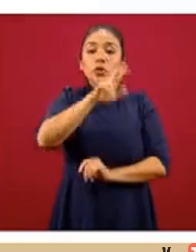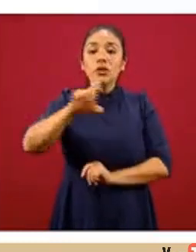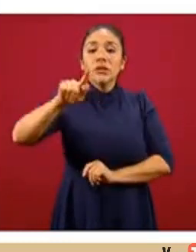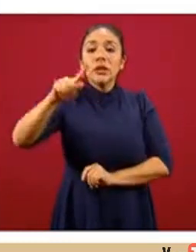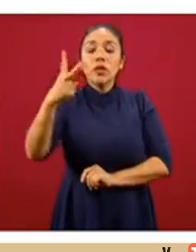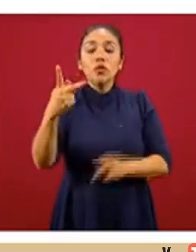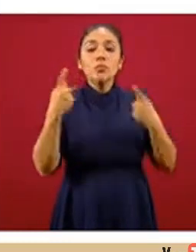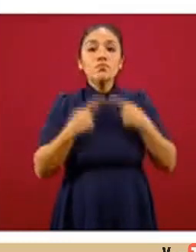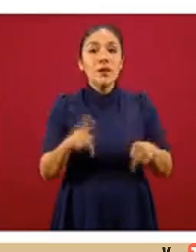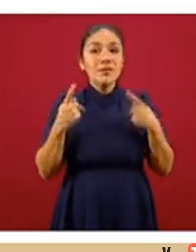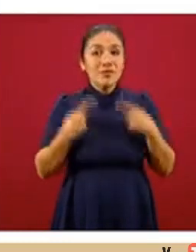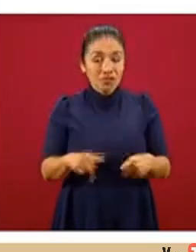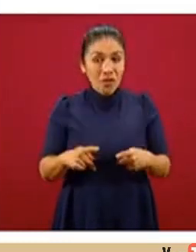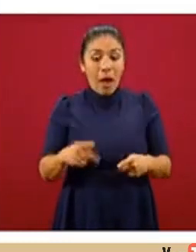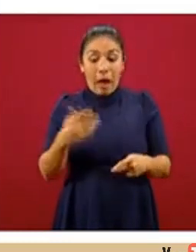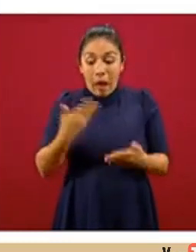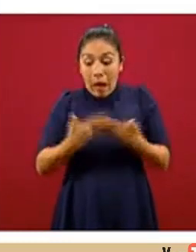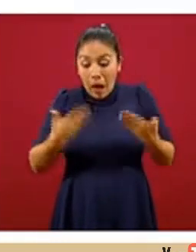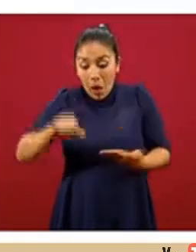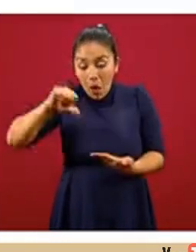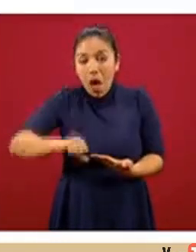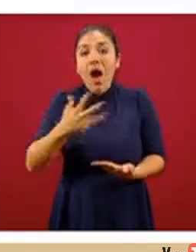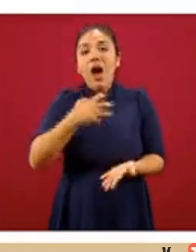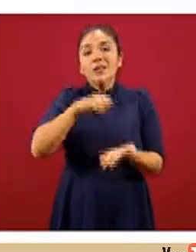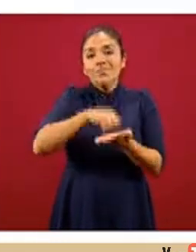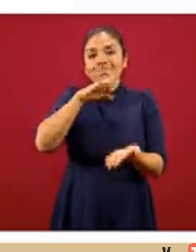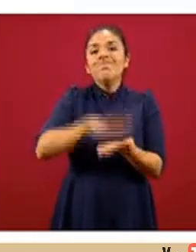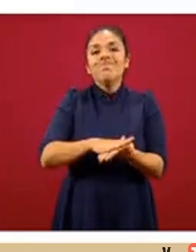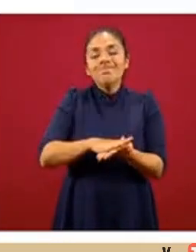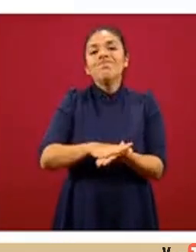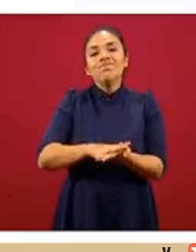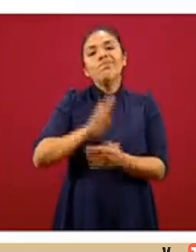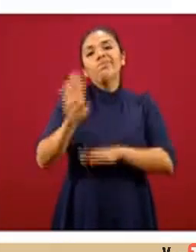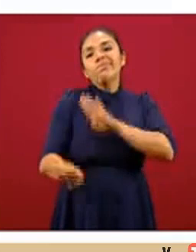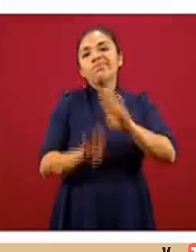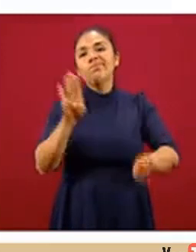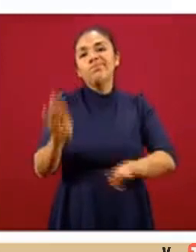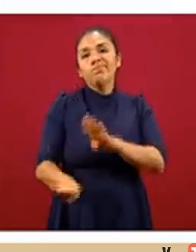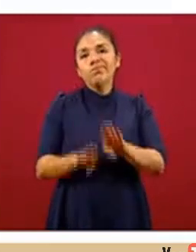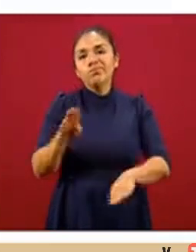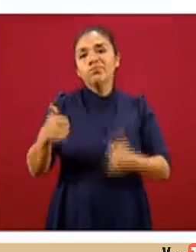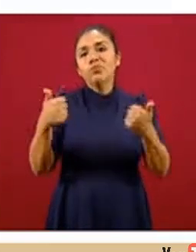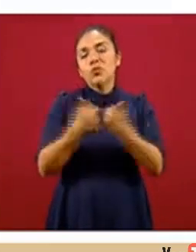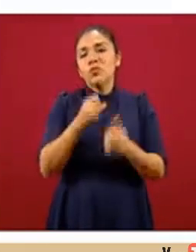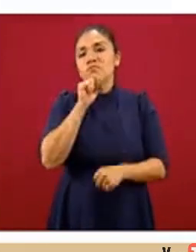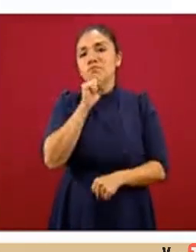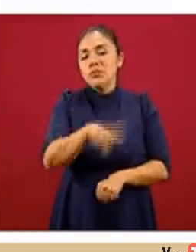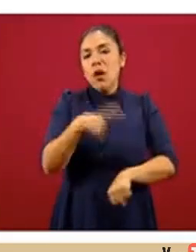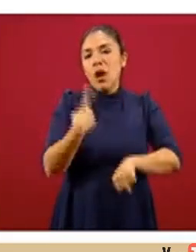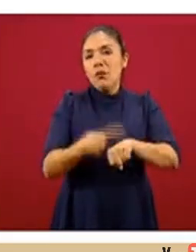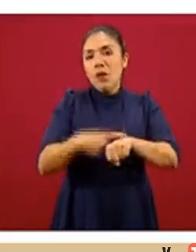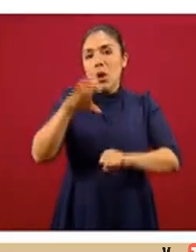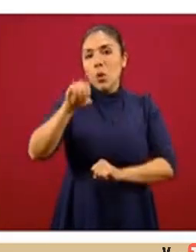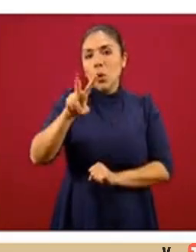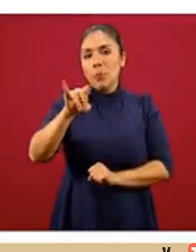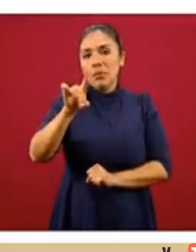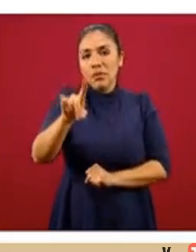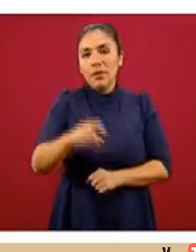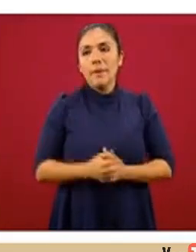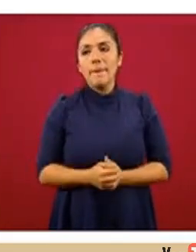16,872 personas hasta el momento han sido registradas como defunciones por COVID.